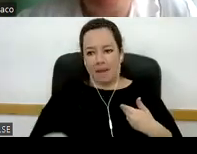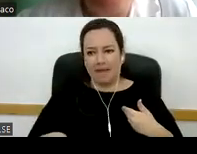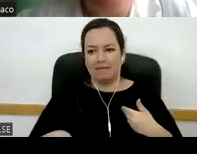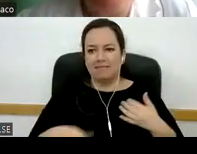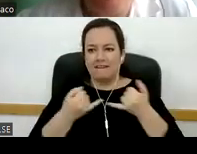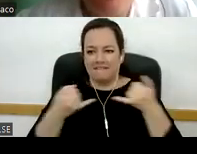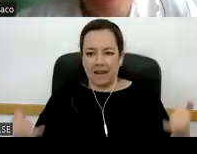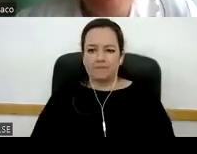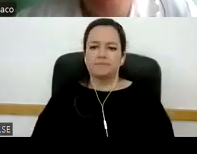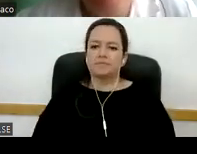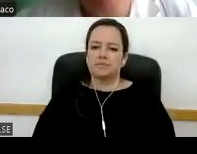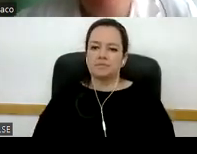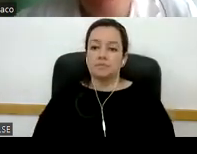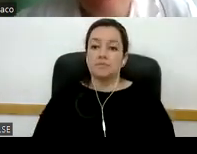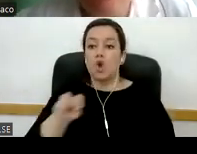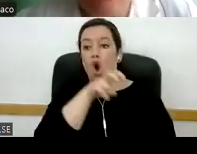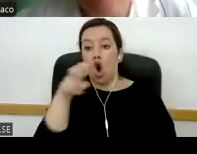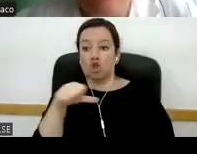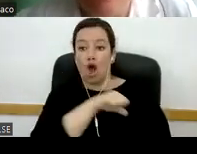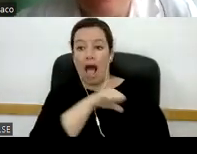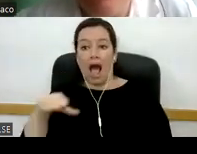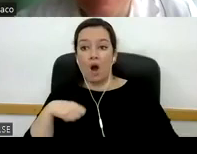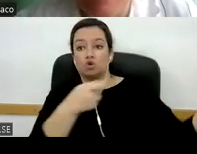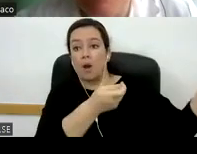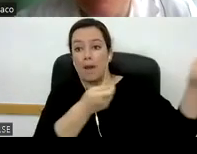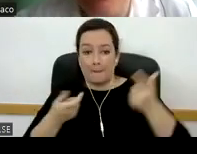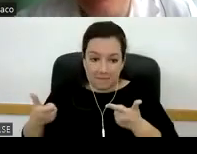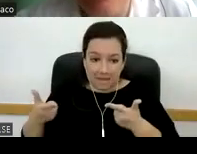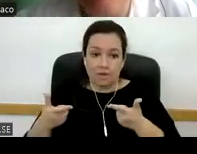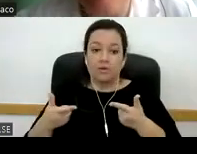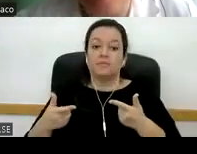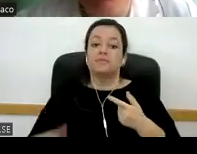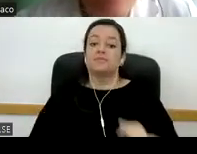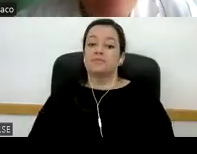estos productos. Otro autoenvío lo conformarían el Vitactive, el